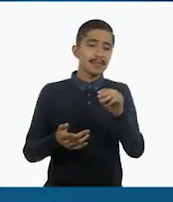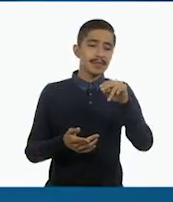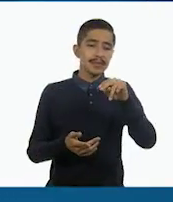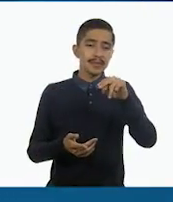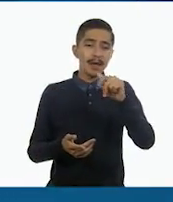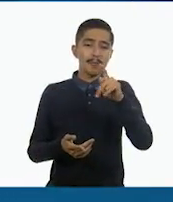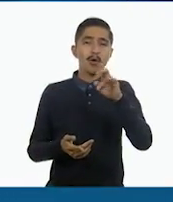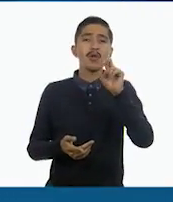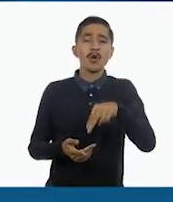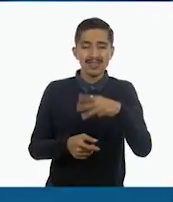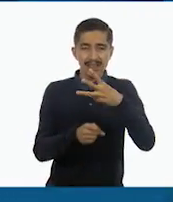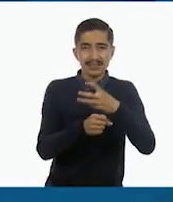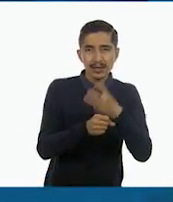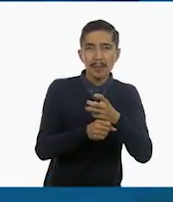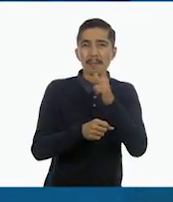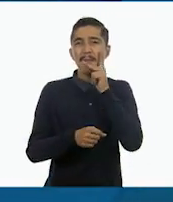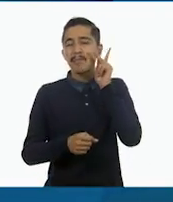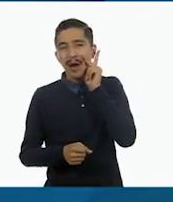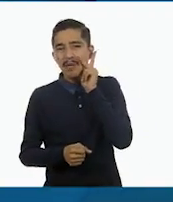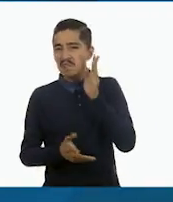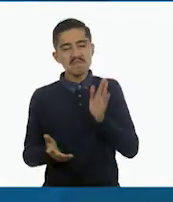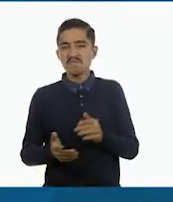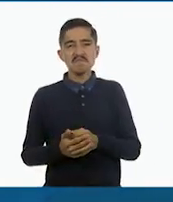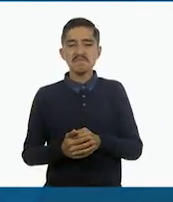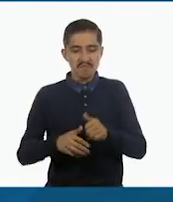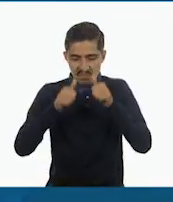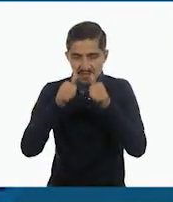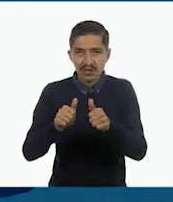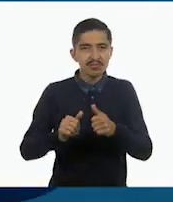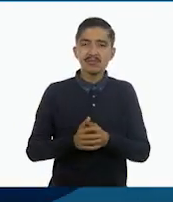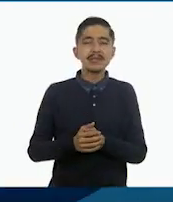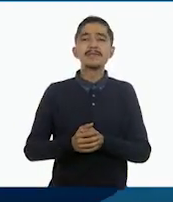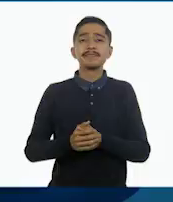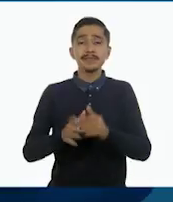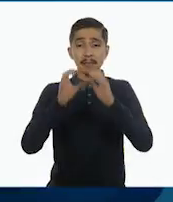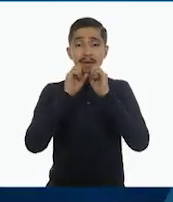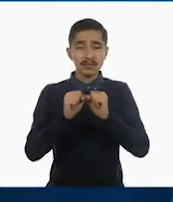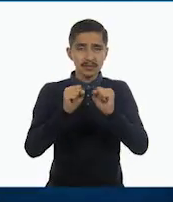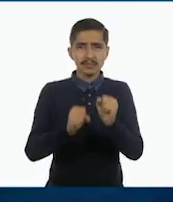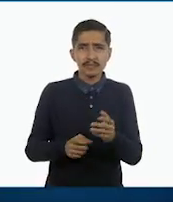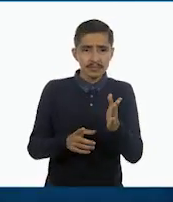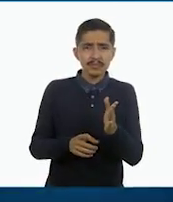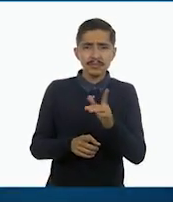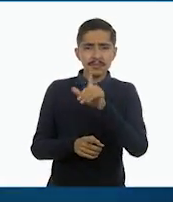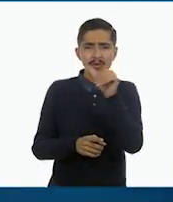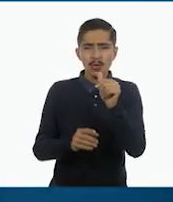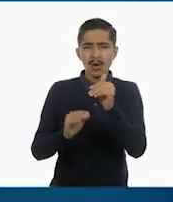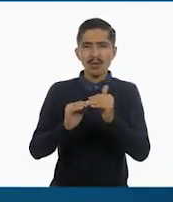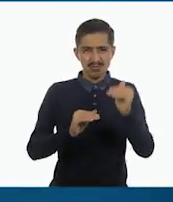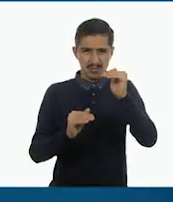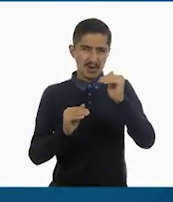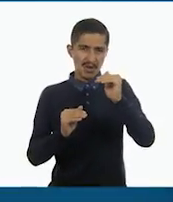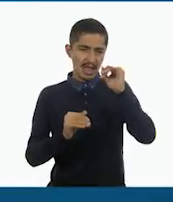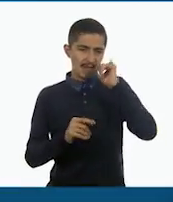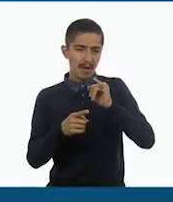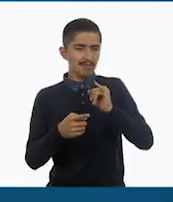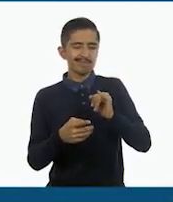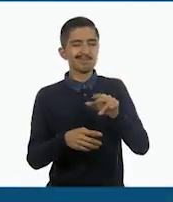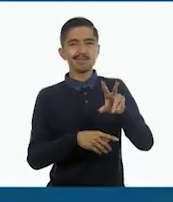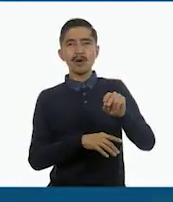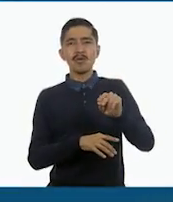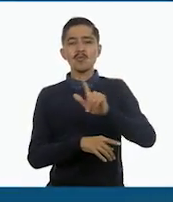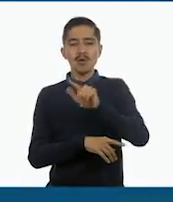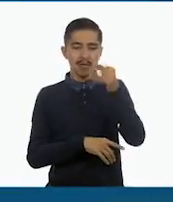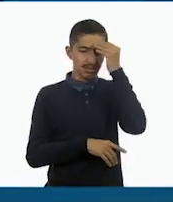Papa atendieron sus súplicas. Maximiliano pensó abdicar, pero sus ministros se opusieron, aunque después